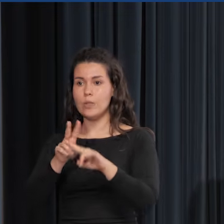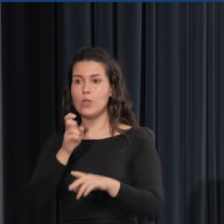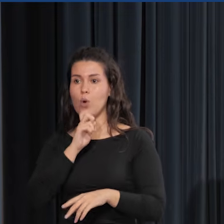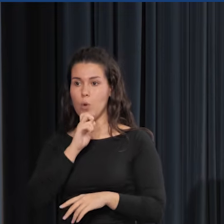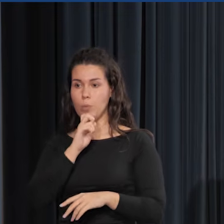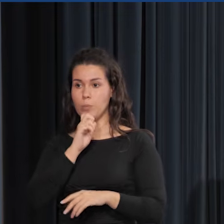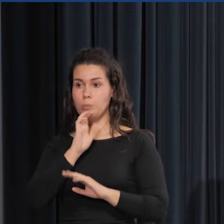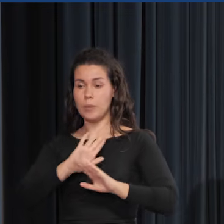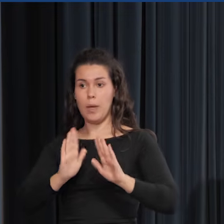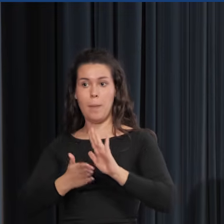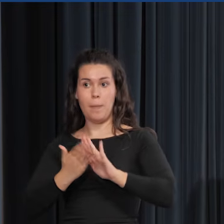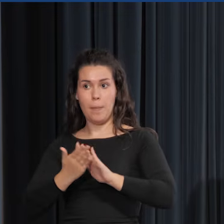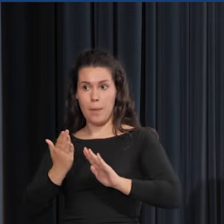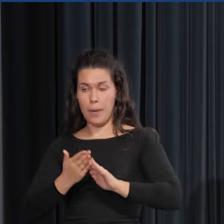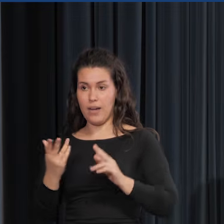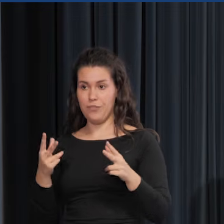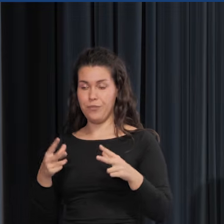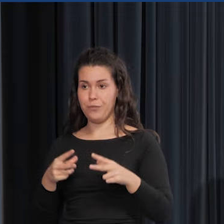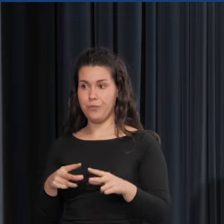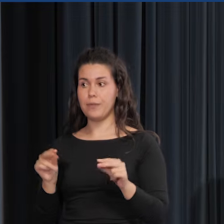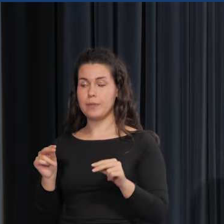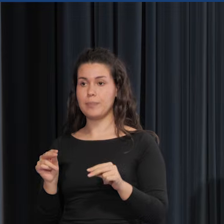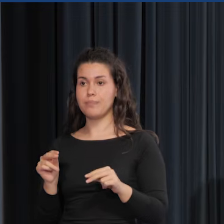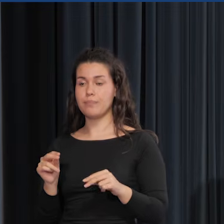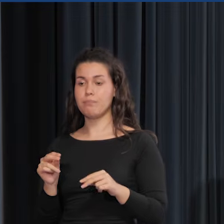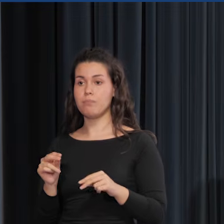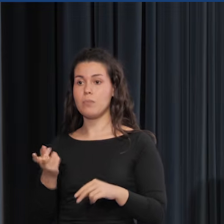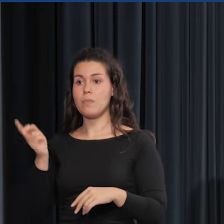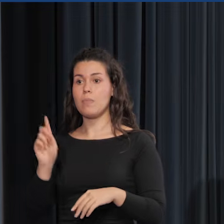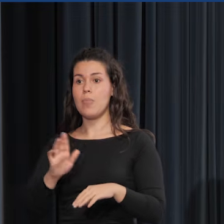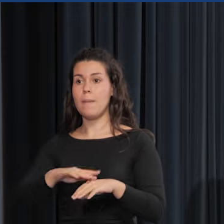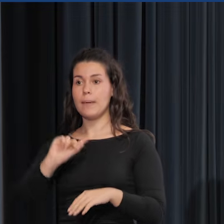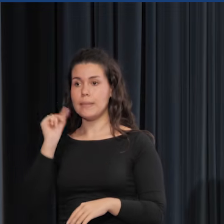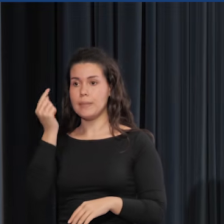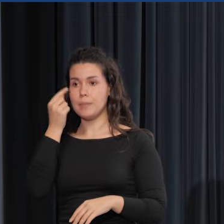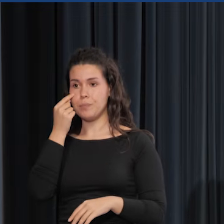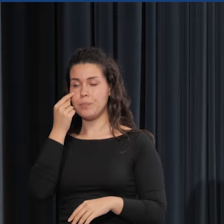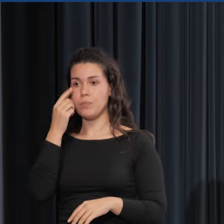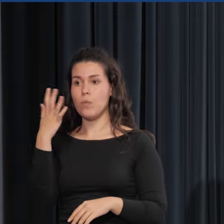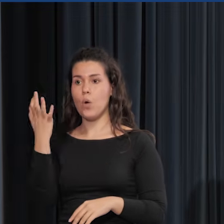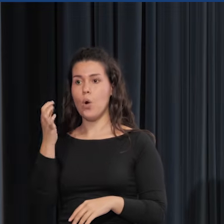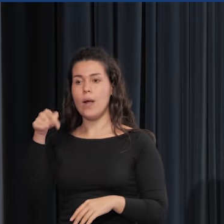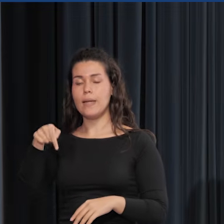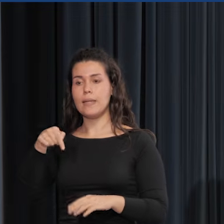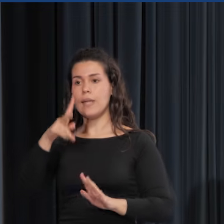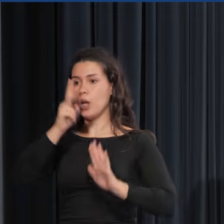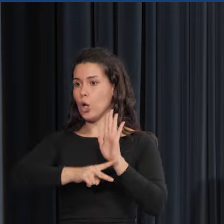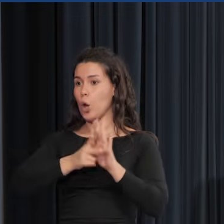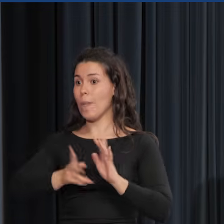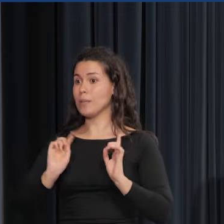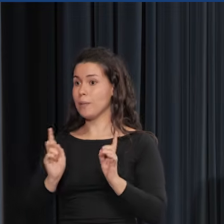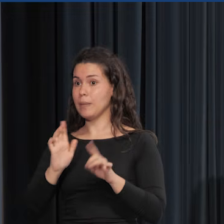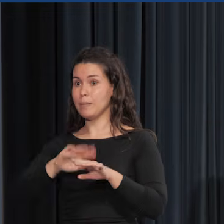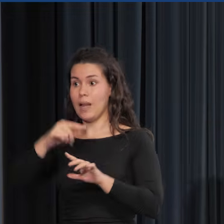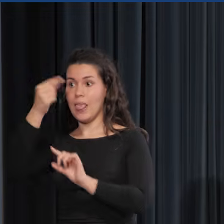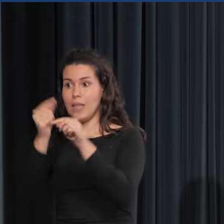Y cerrando un poco la introducción, para tener en cuenta cómo hay que llevar a cabo o cómo podemos integrar estos aspectos preventivos en el